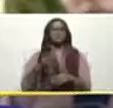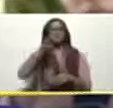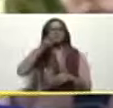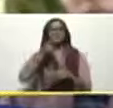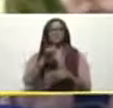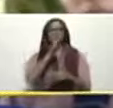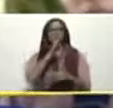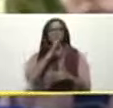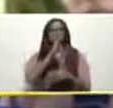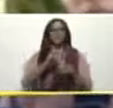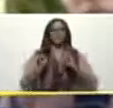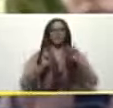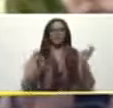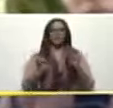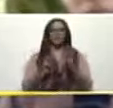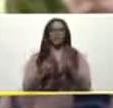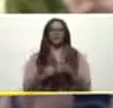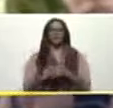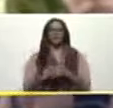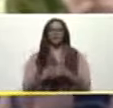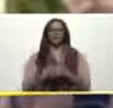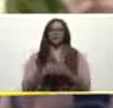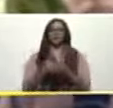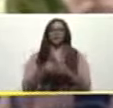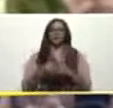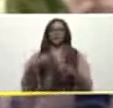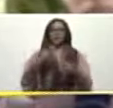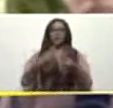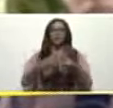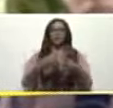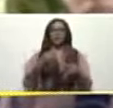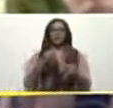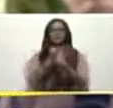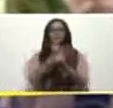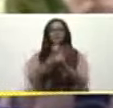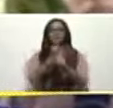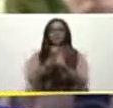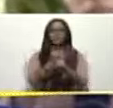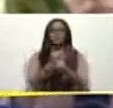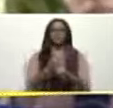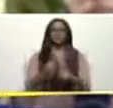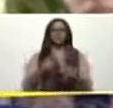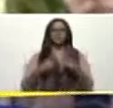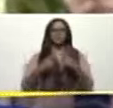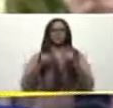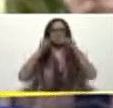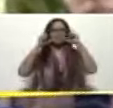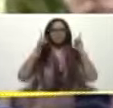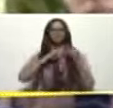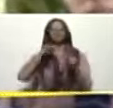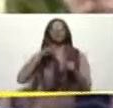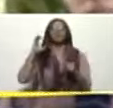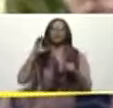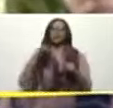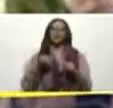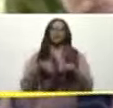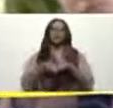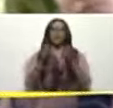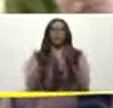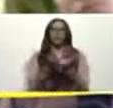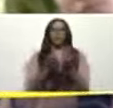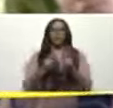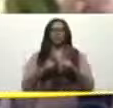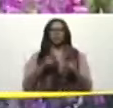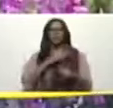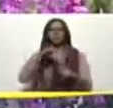informática. El tema de los delitos digitales es una cuestión realmente impactante en nuestro país y bueno, a nivel mundial. Pero